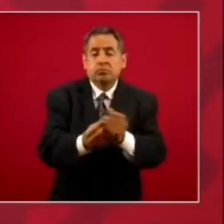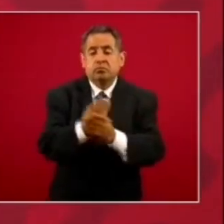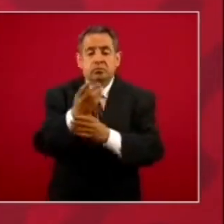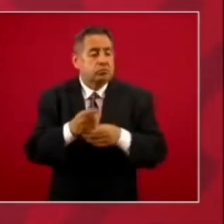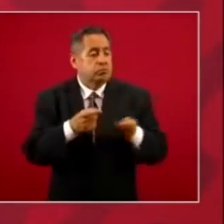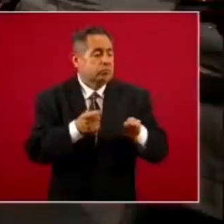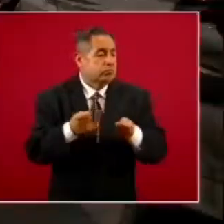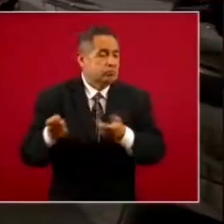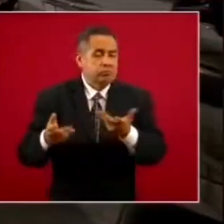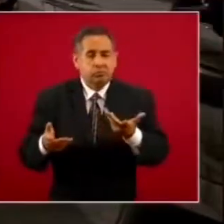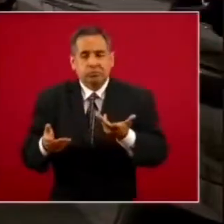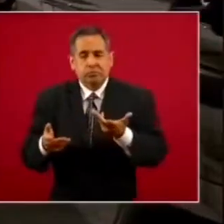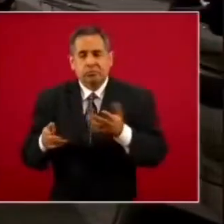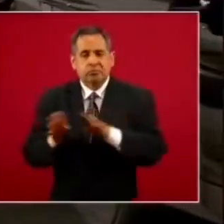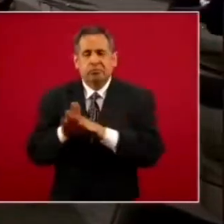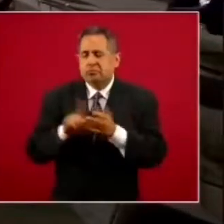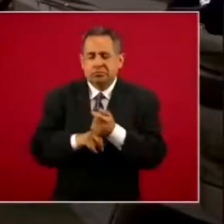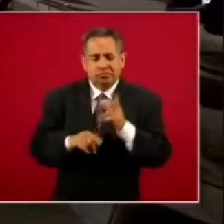el dolor,